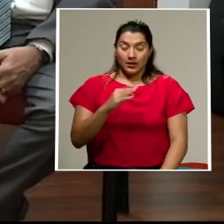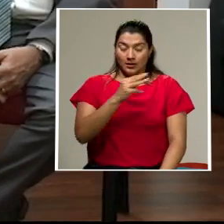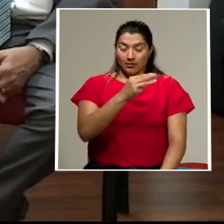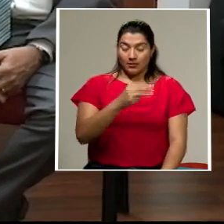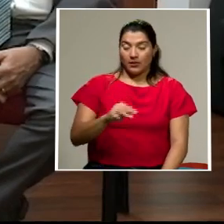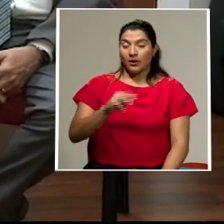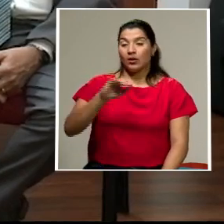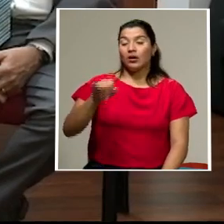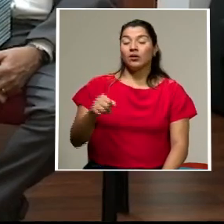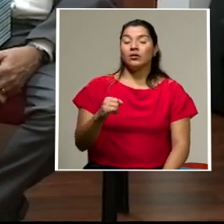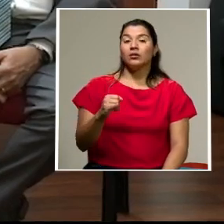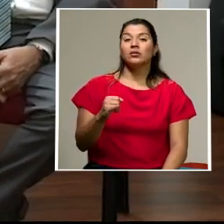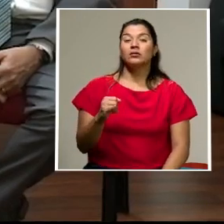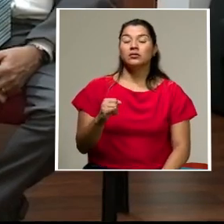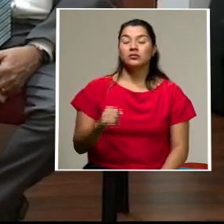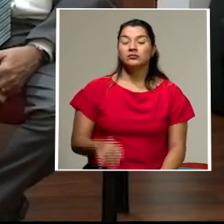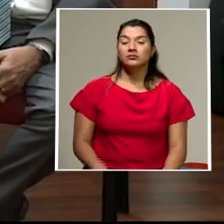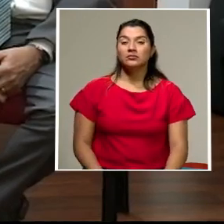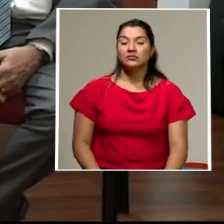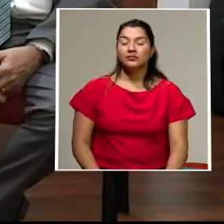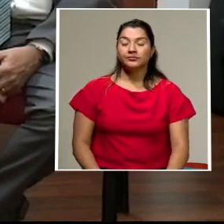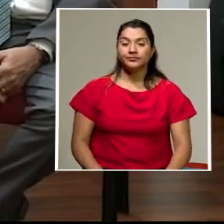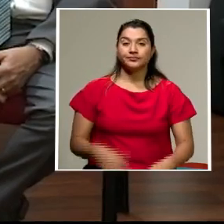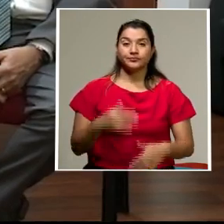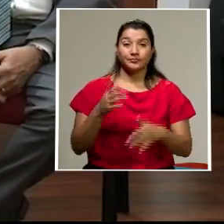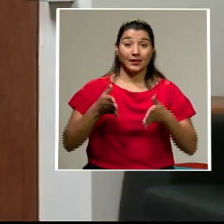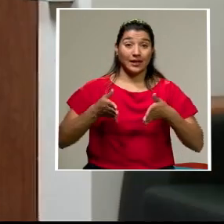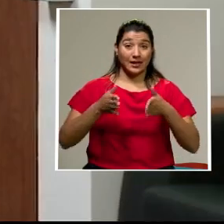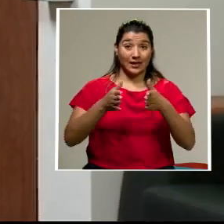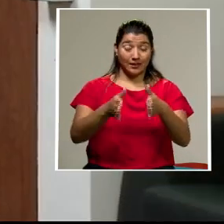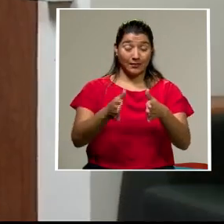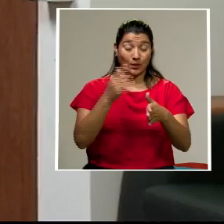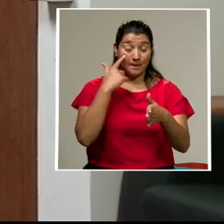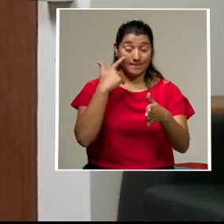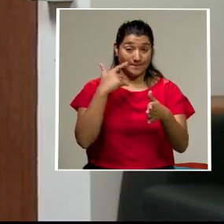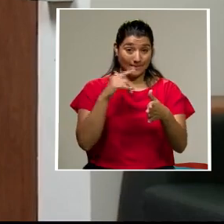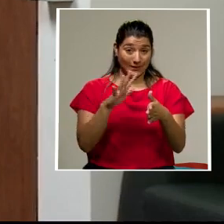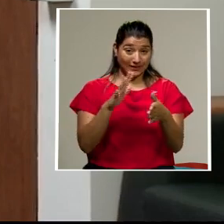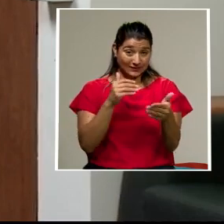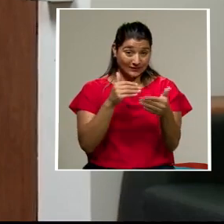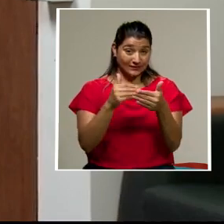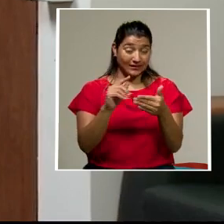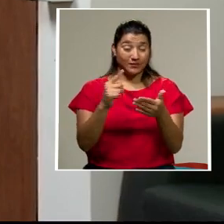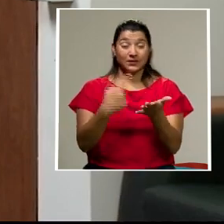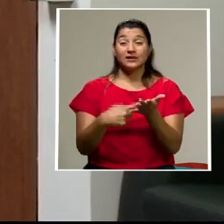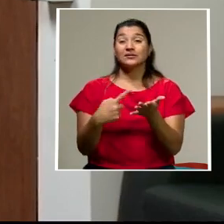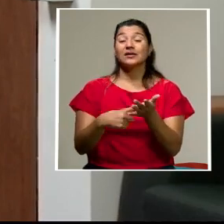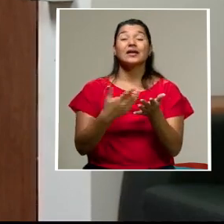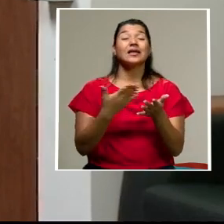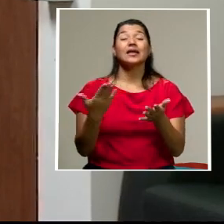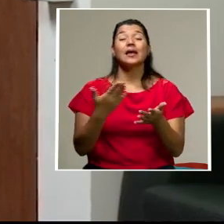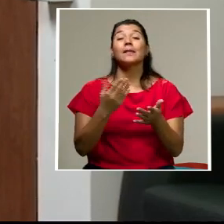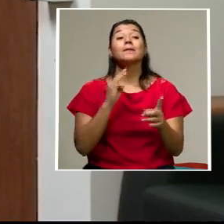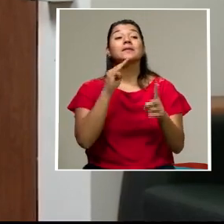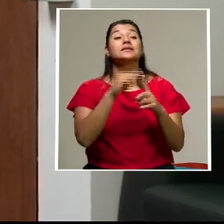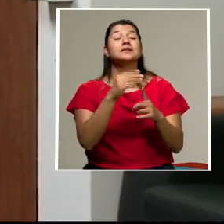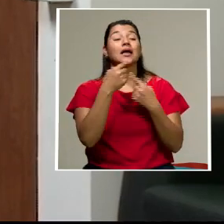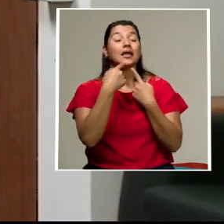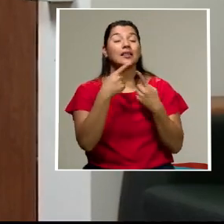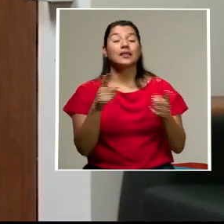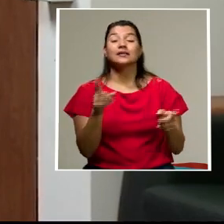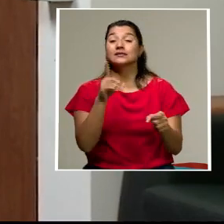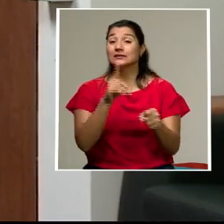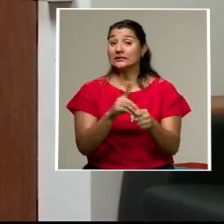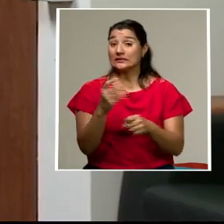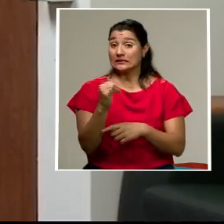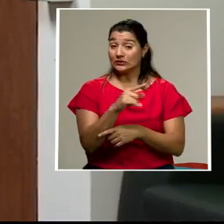revisiones. El camino parece estar muy cerca de ese primer debate. ¿Qué mensaje podemos darle a los diputados? Y si ustedes tienen